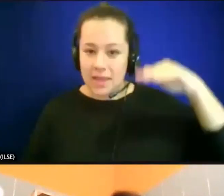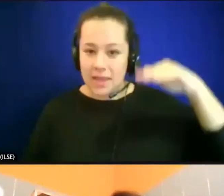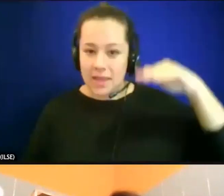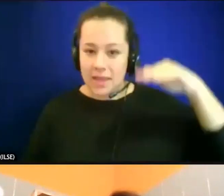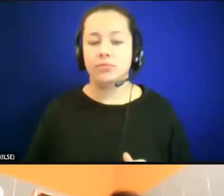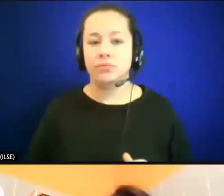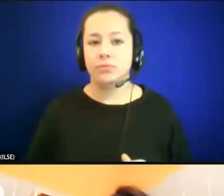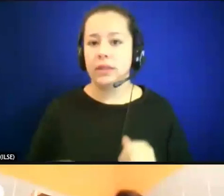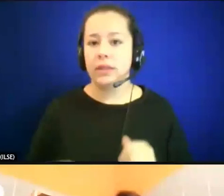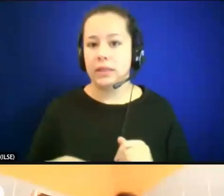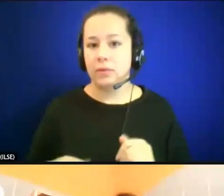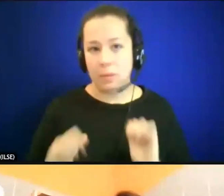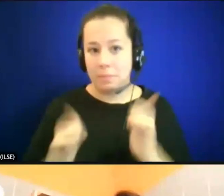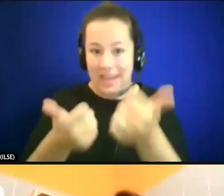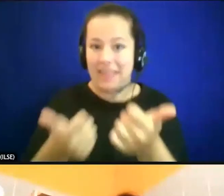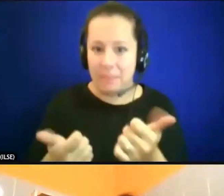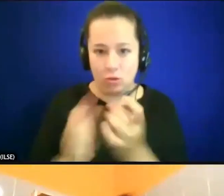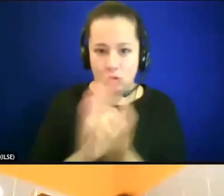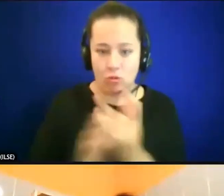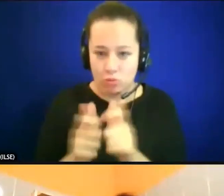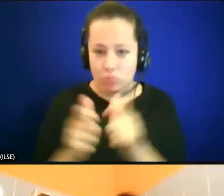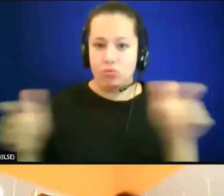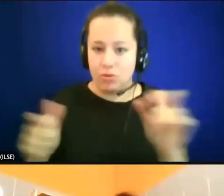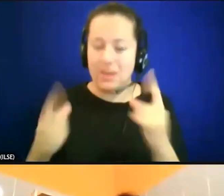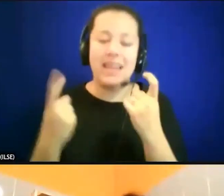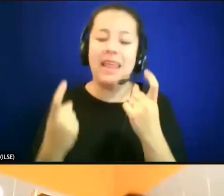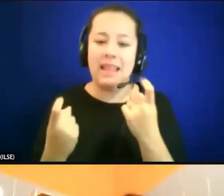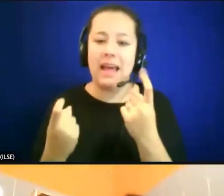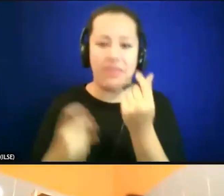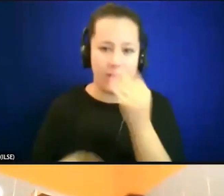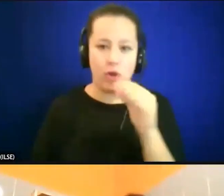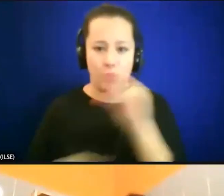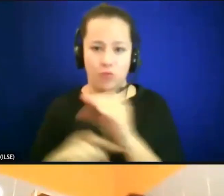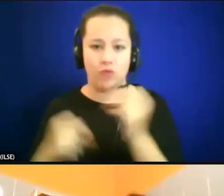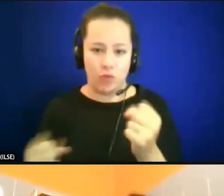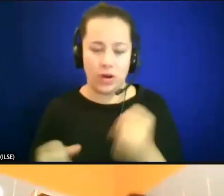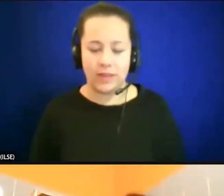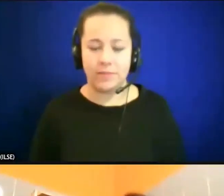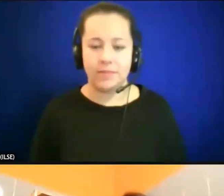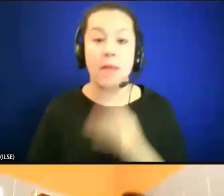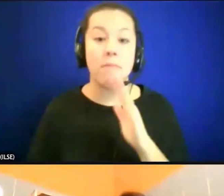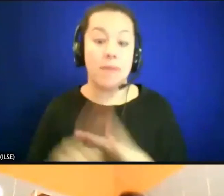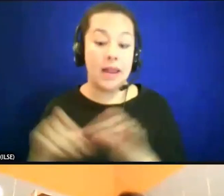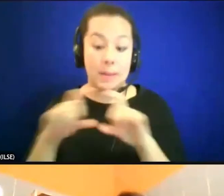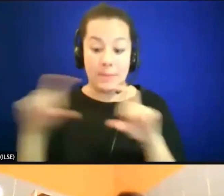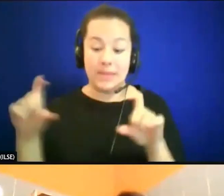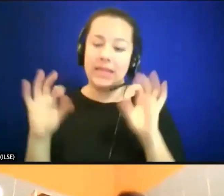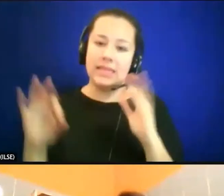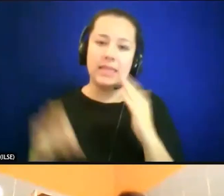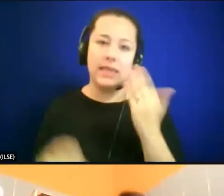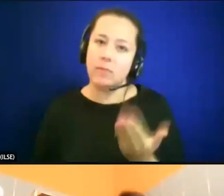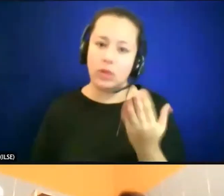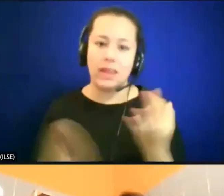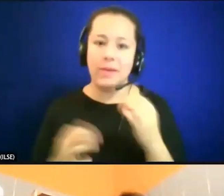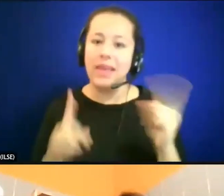inversiones fuertes. Para estas empresas que empiezan, yo creo que es muy importante identificar cuáles son los